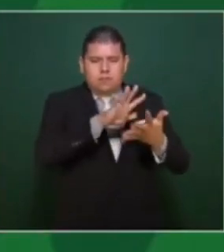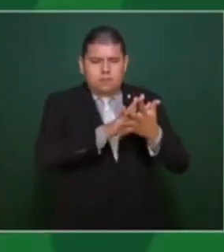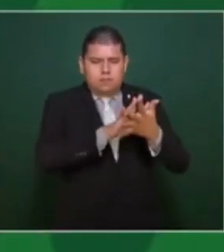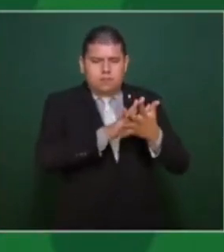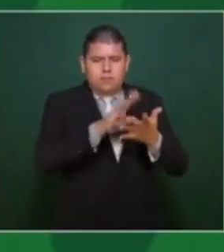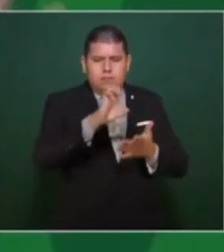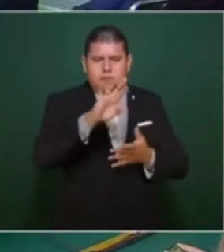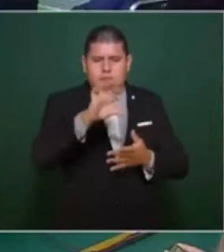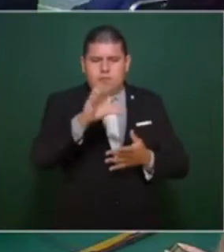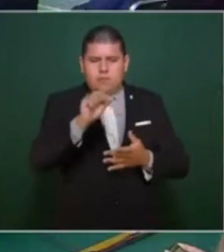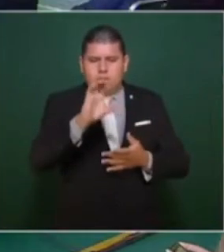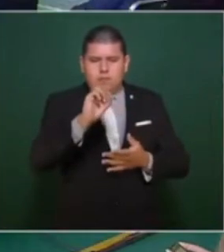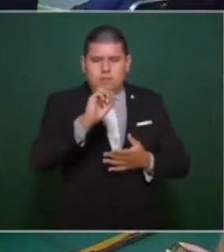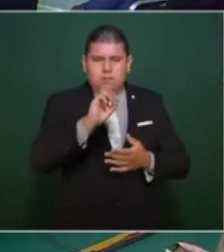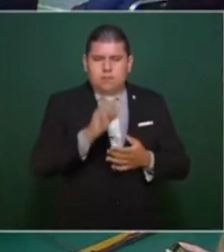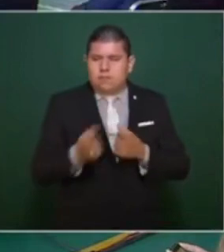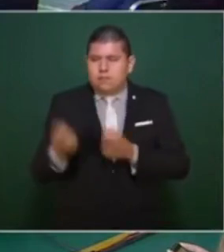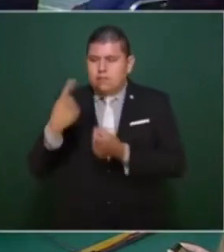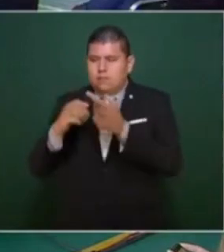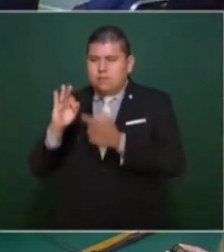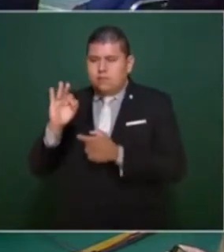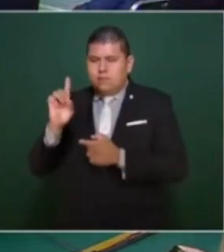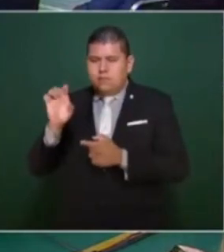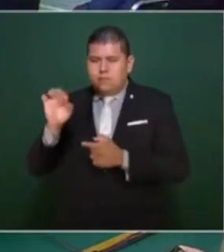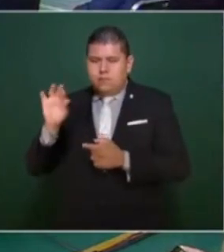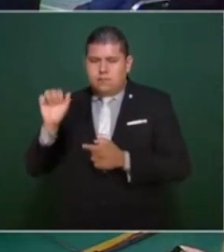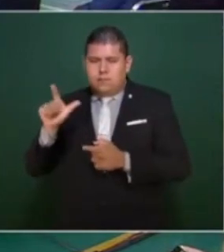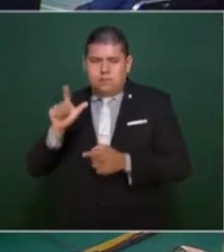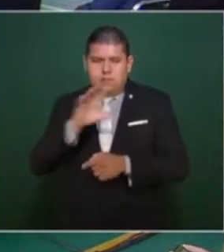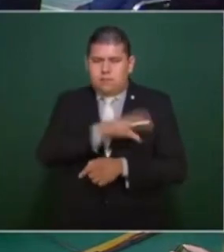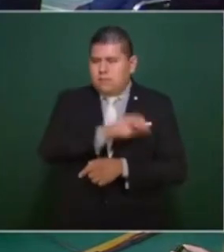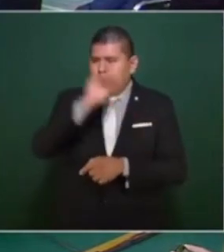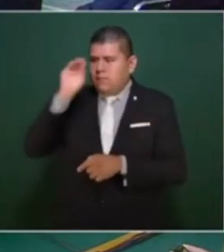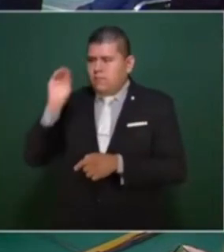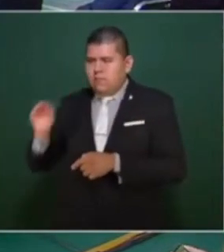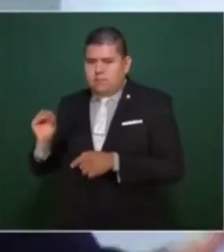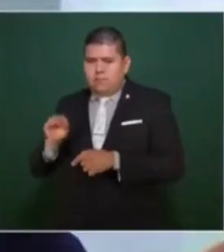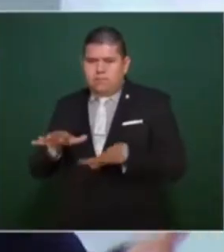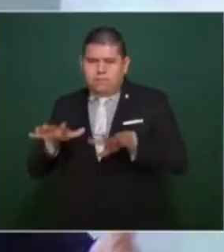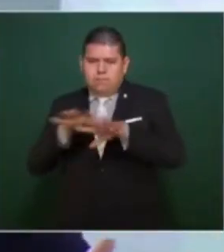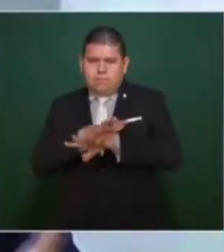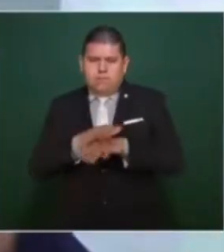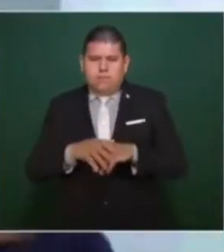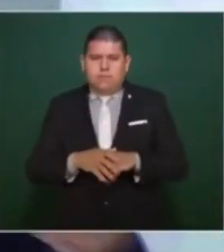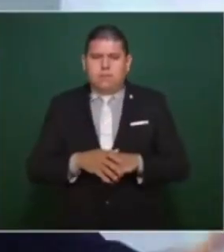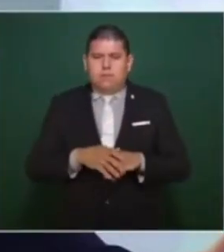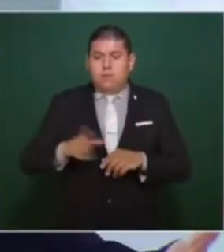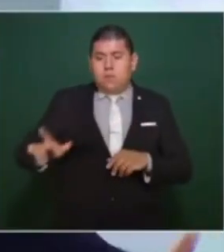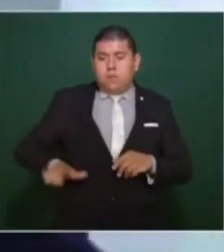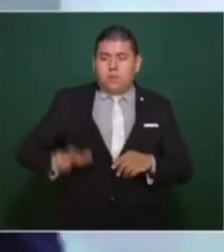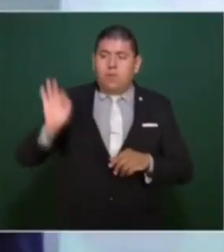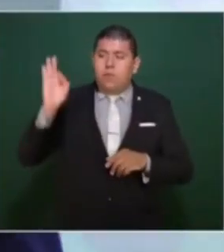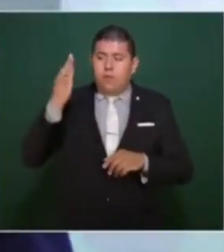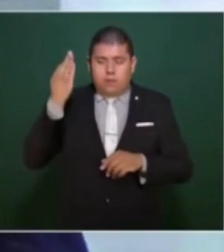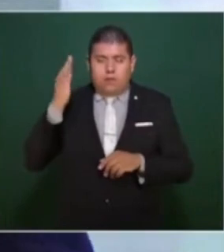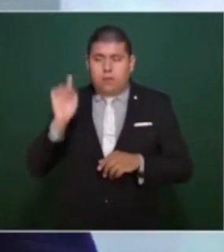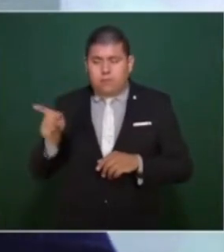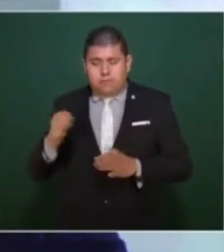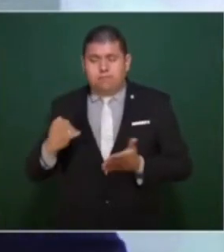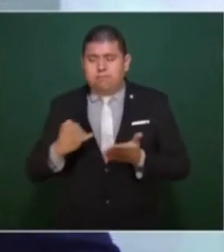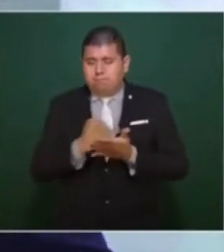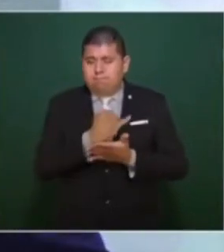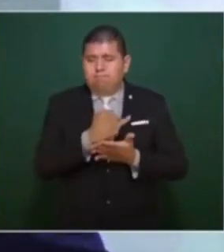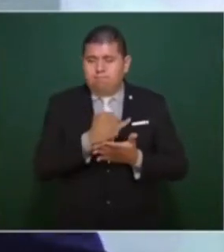penal estatal al federal, porque es el gobierno de la República, es lo